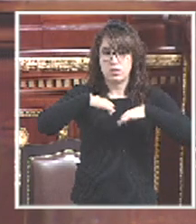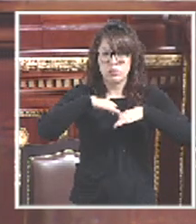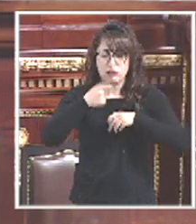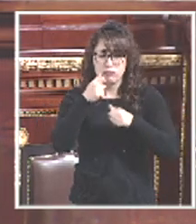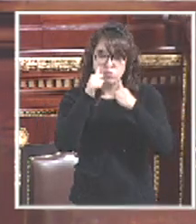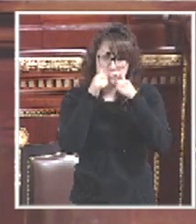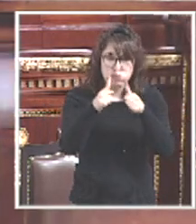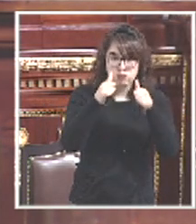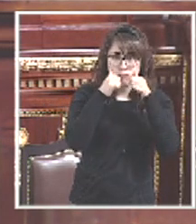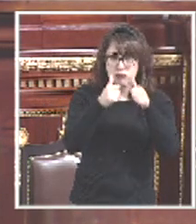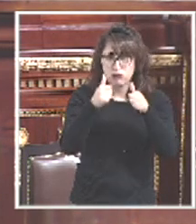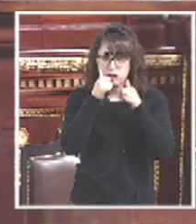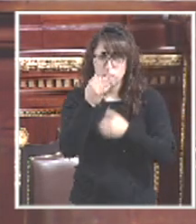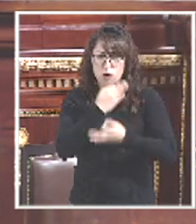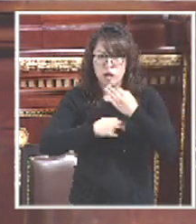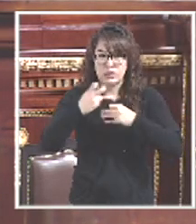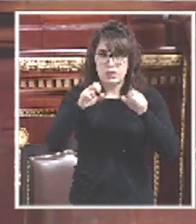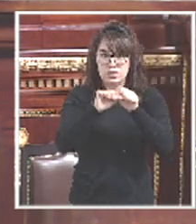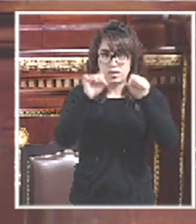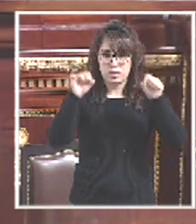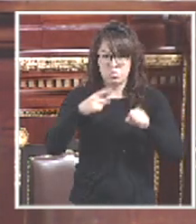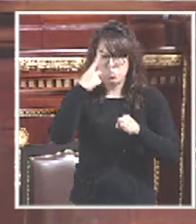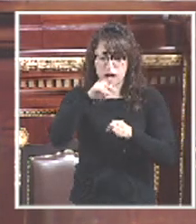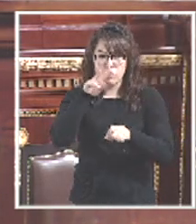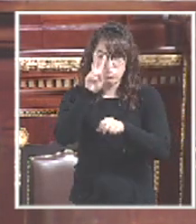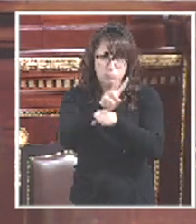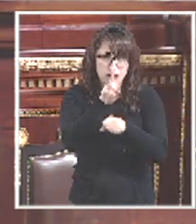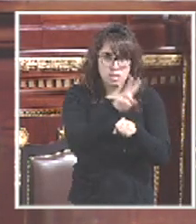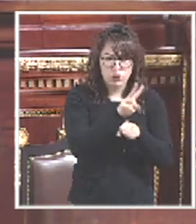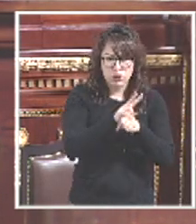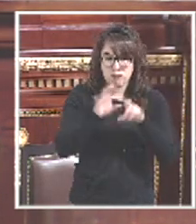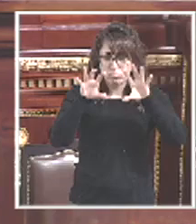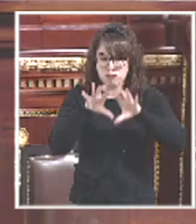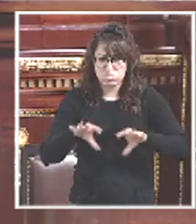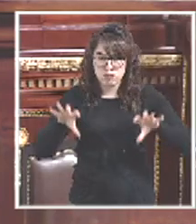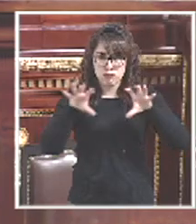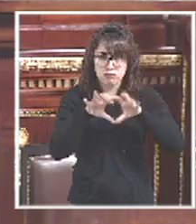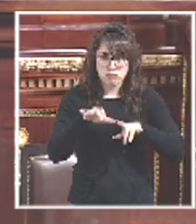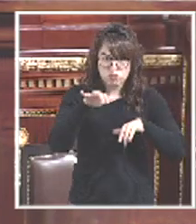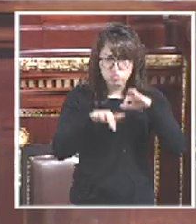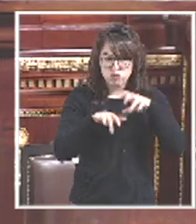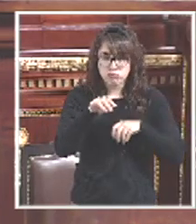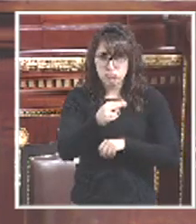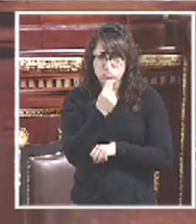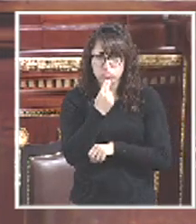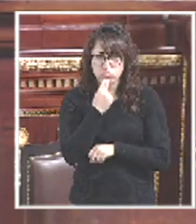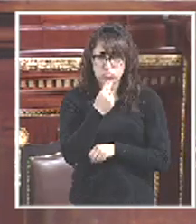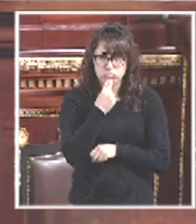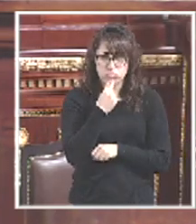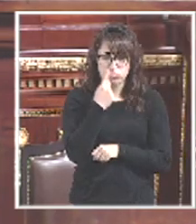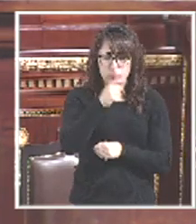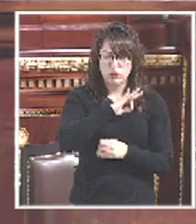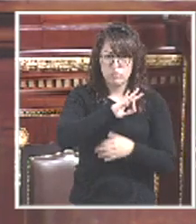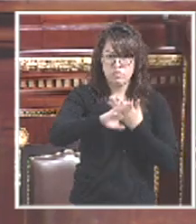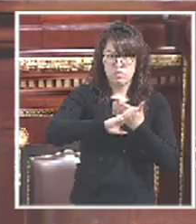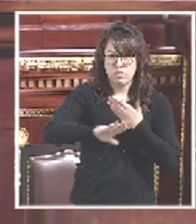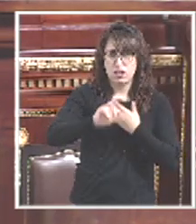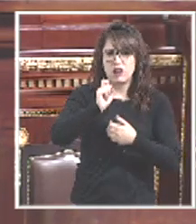manejan estos aparatos de monitoreo y de presencia y mitigación de